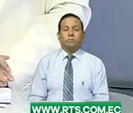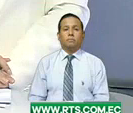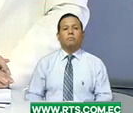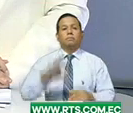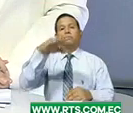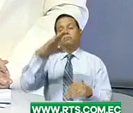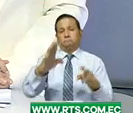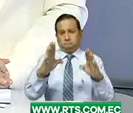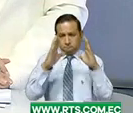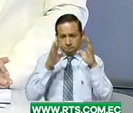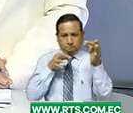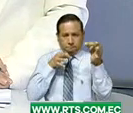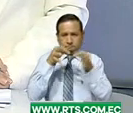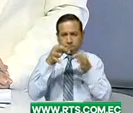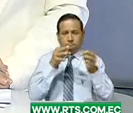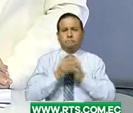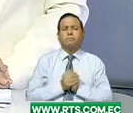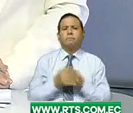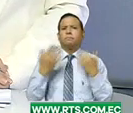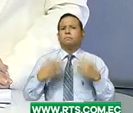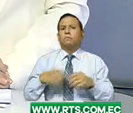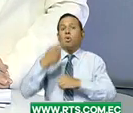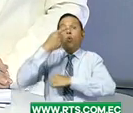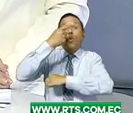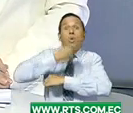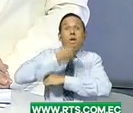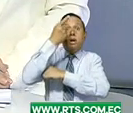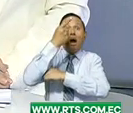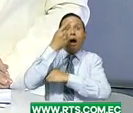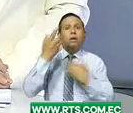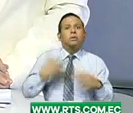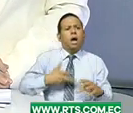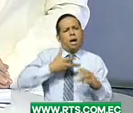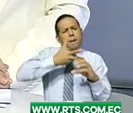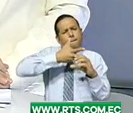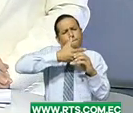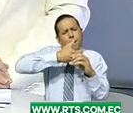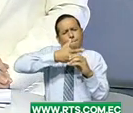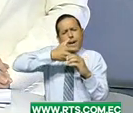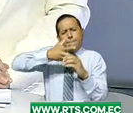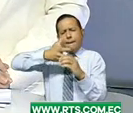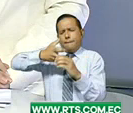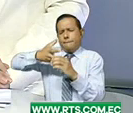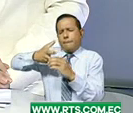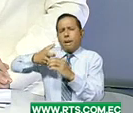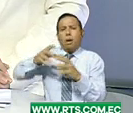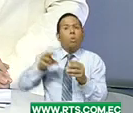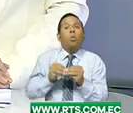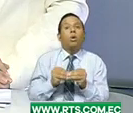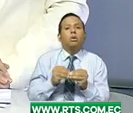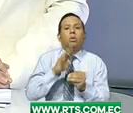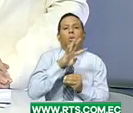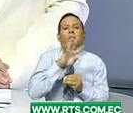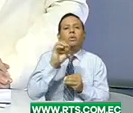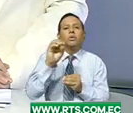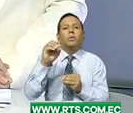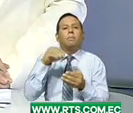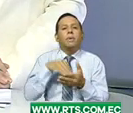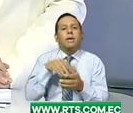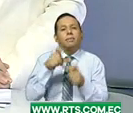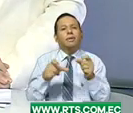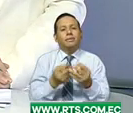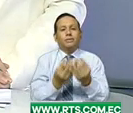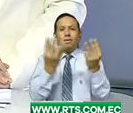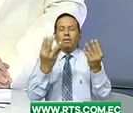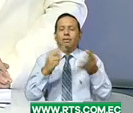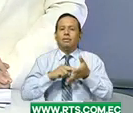Mucha atención, amigos, porque en un solo día se inmunizó contra el COVID-19 a 400,000 personas, lo que